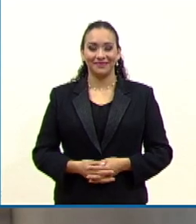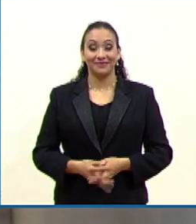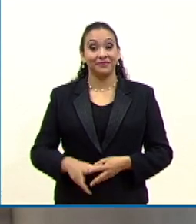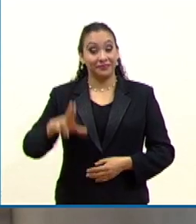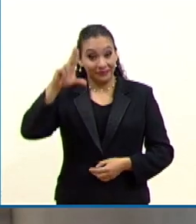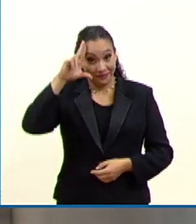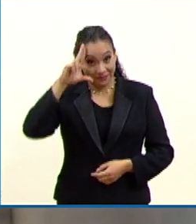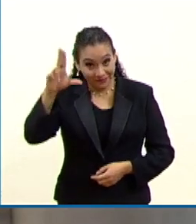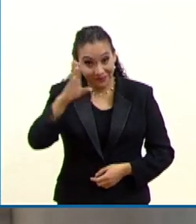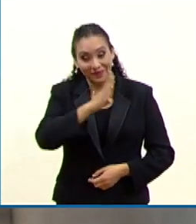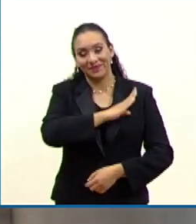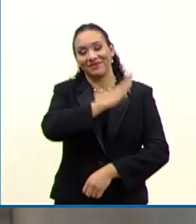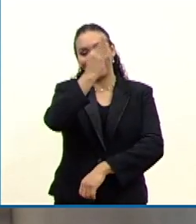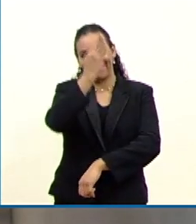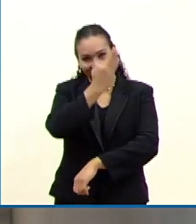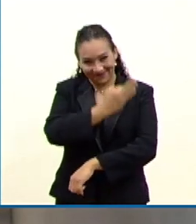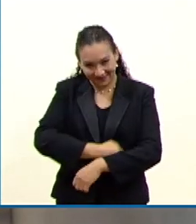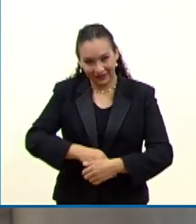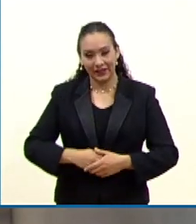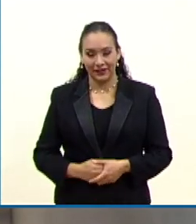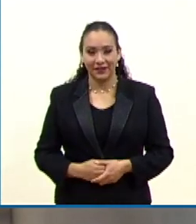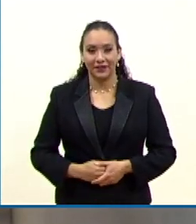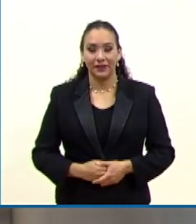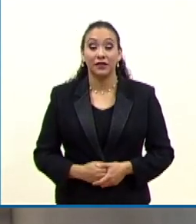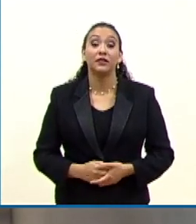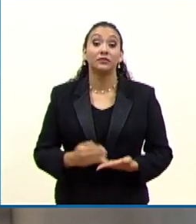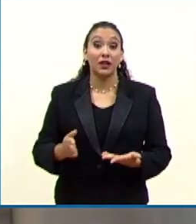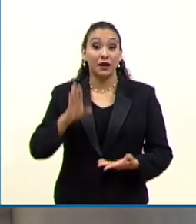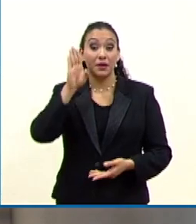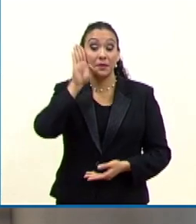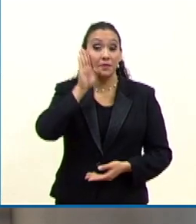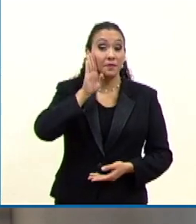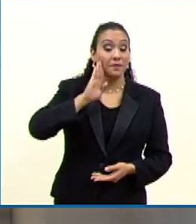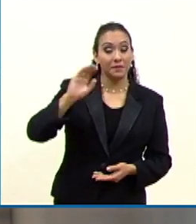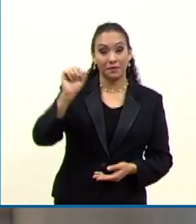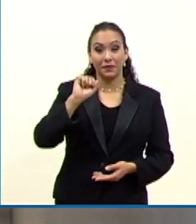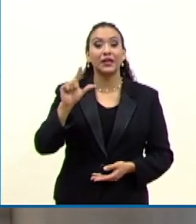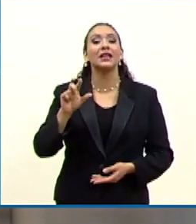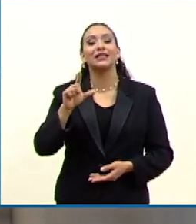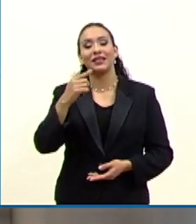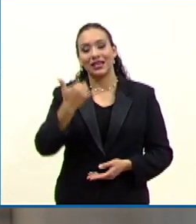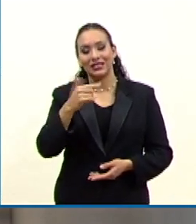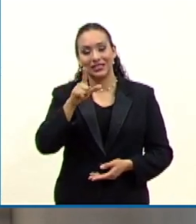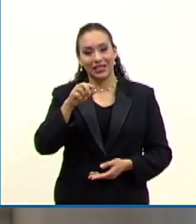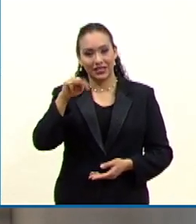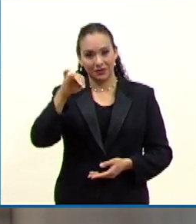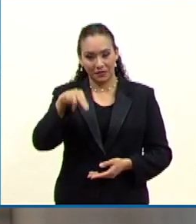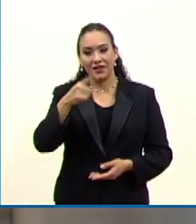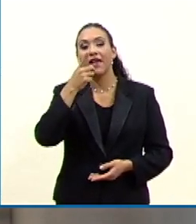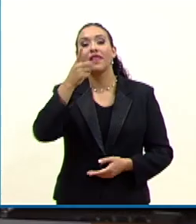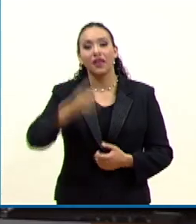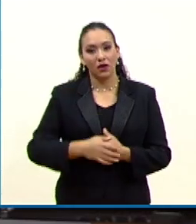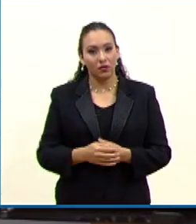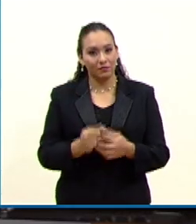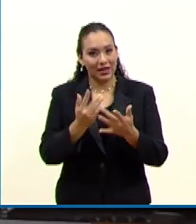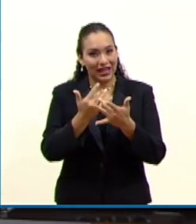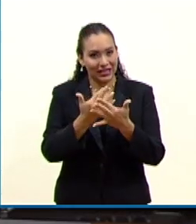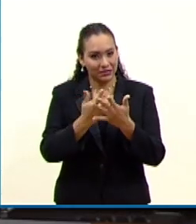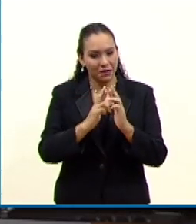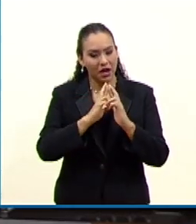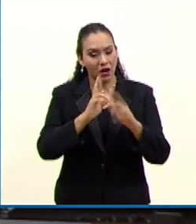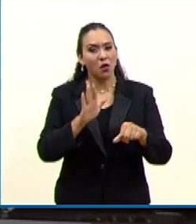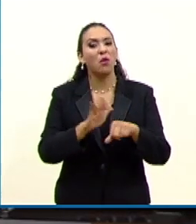¿Qué tal? Buenas tardes. Por petición de la ministra Yasmín Esquivel Moza, quedó en lista la acción